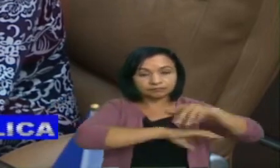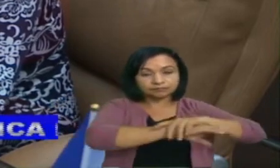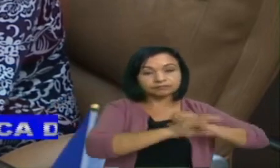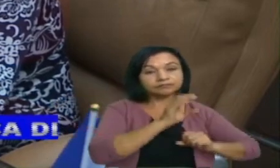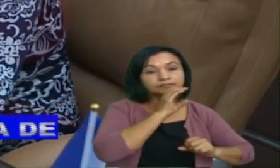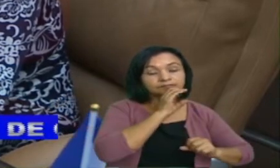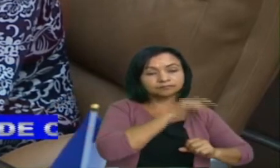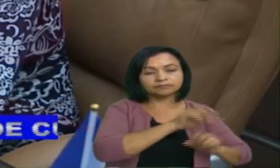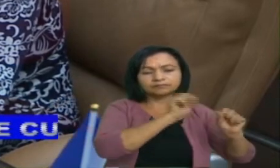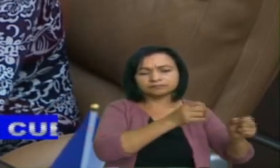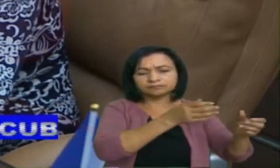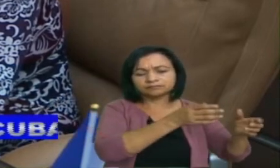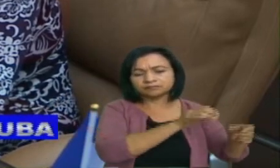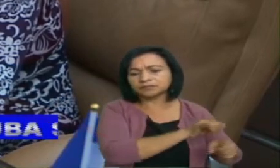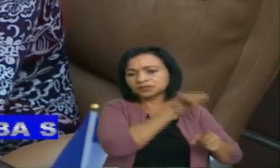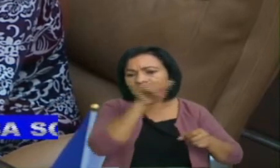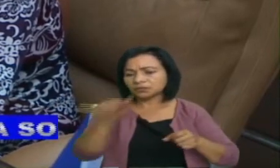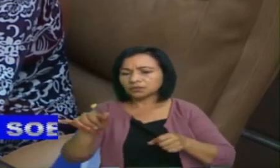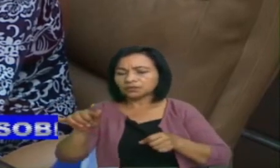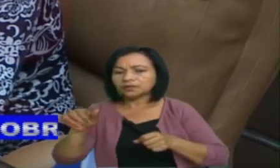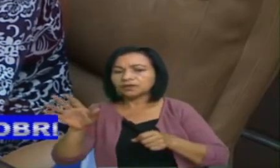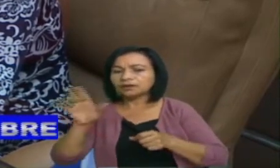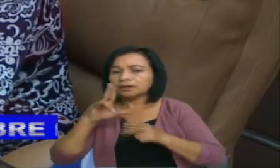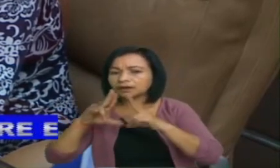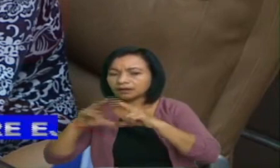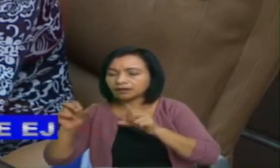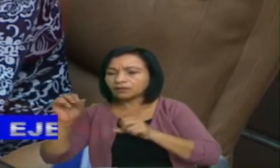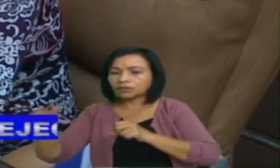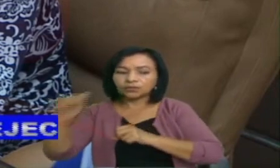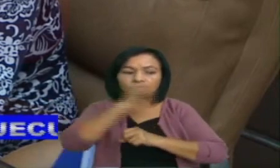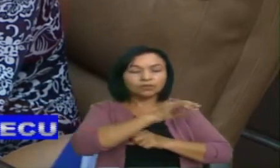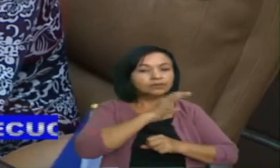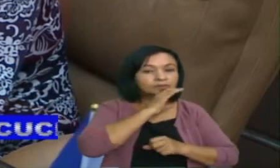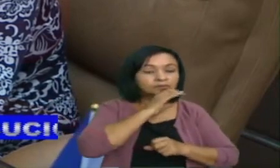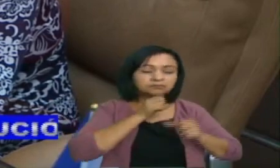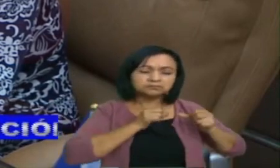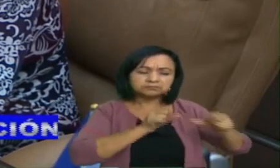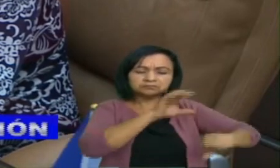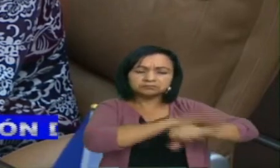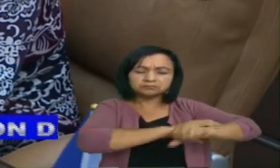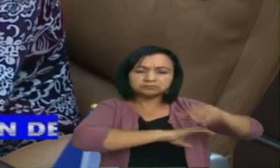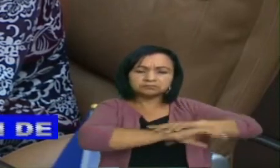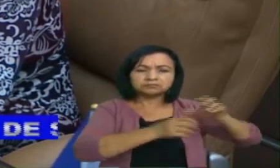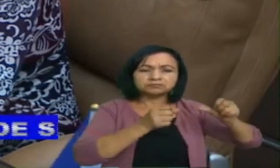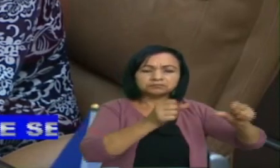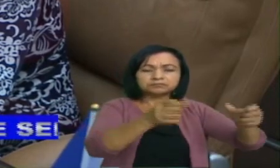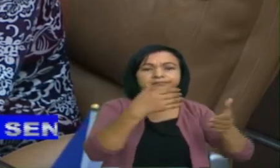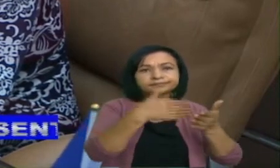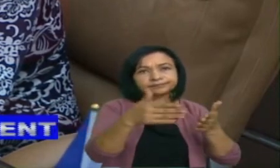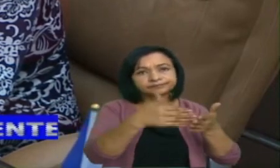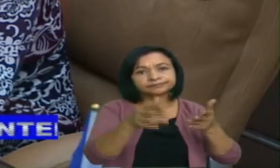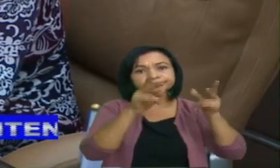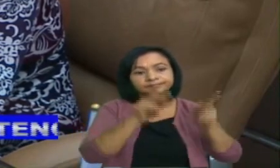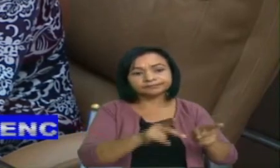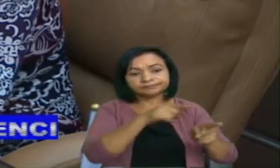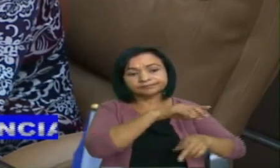efecto de continuar cumpliendo la pena impuesta, facilitando al condenado estar cerca de su familia, de las